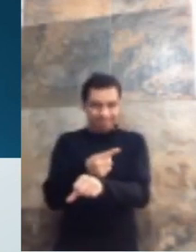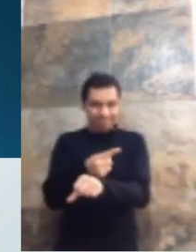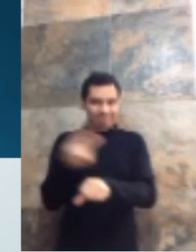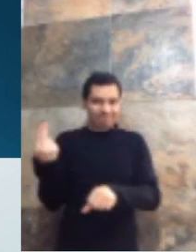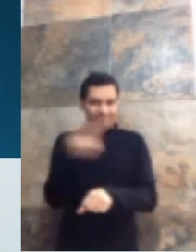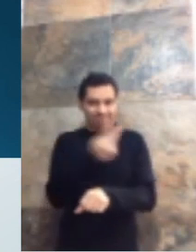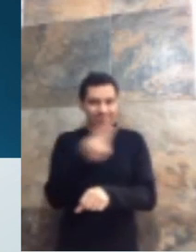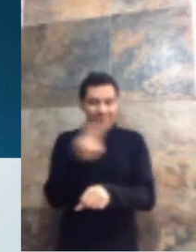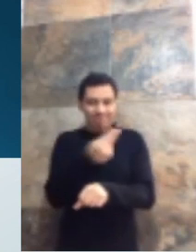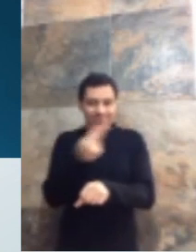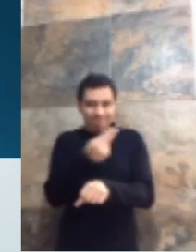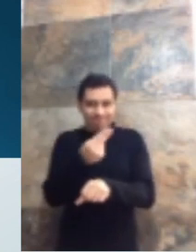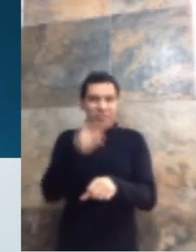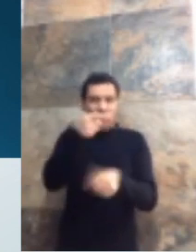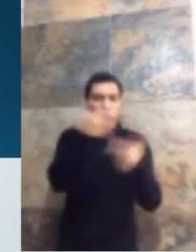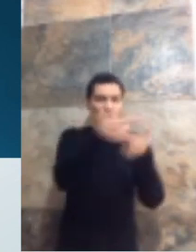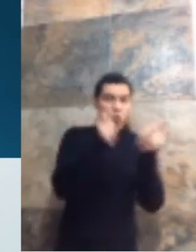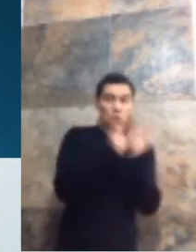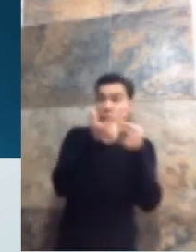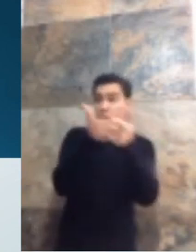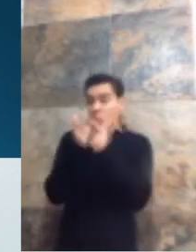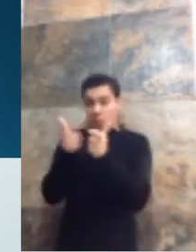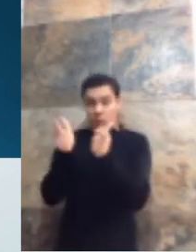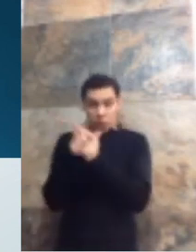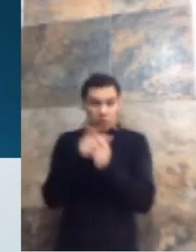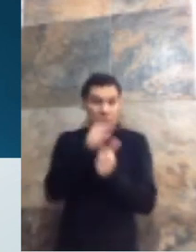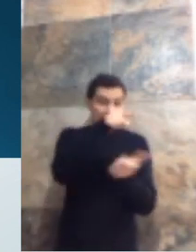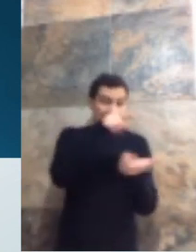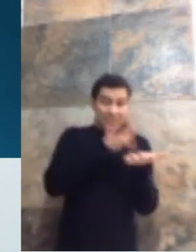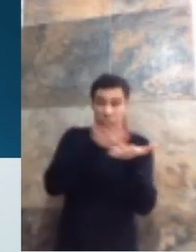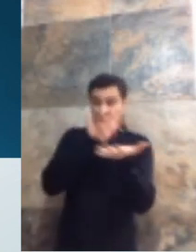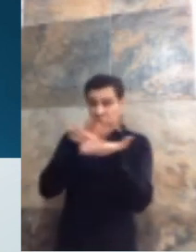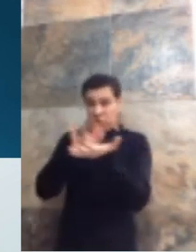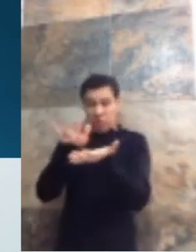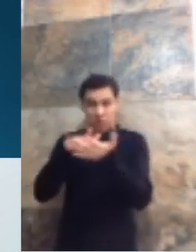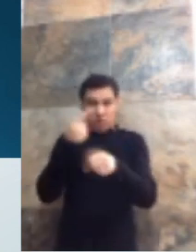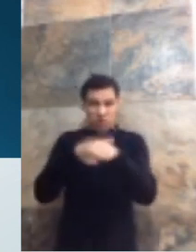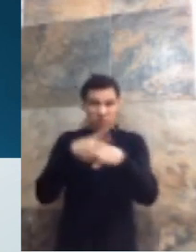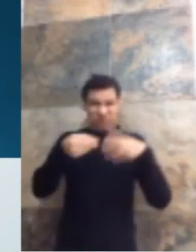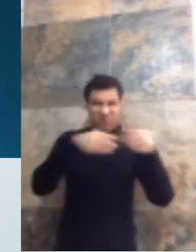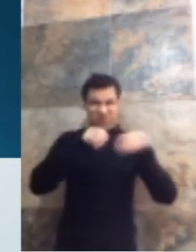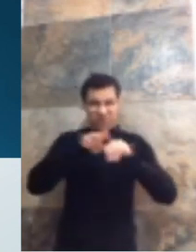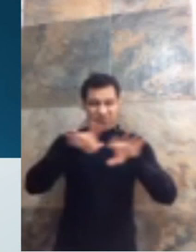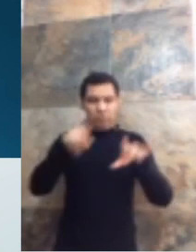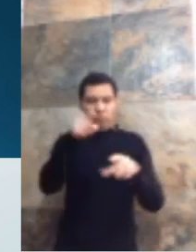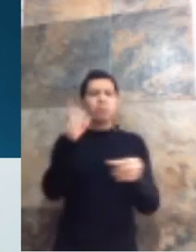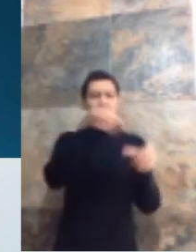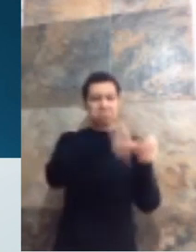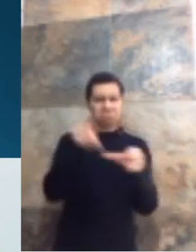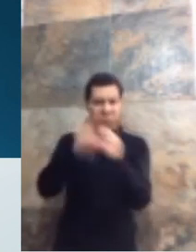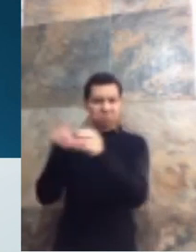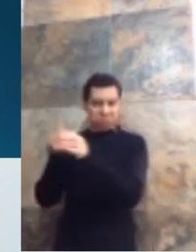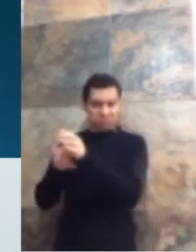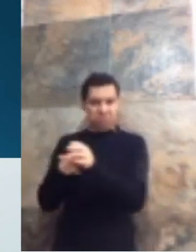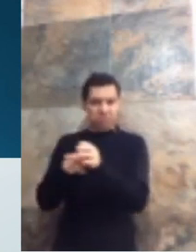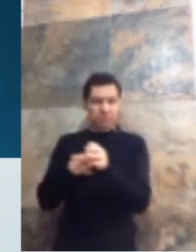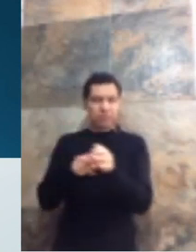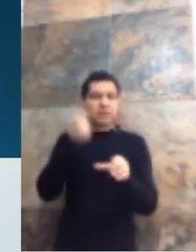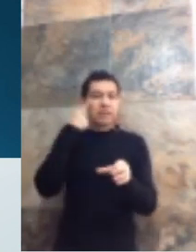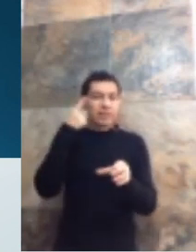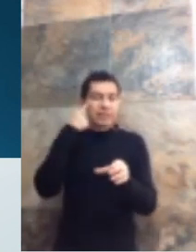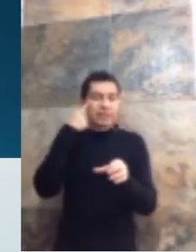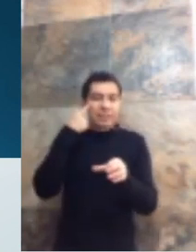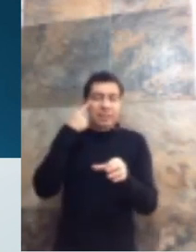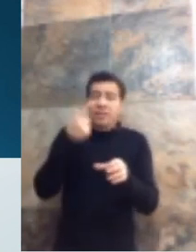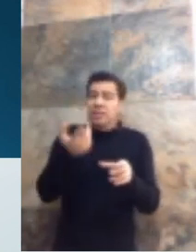de apoyar a alguien. Respeto a las condiciones particulares. No es lo mismo tratar de ayudar por teléfono o